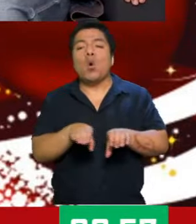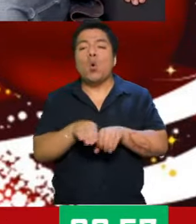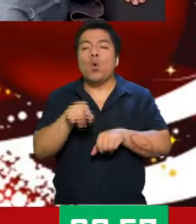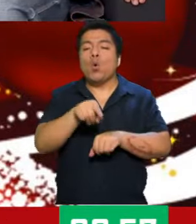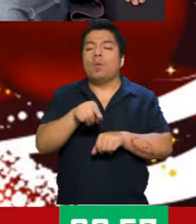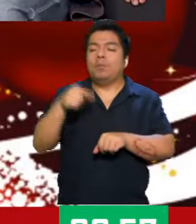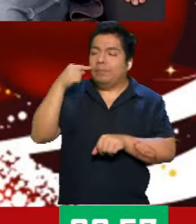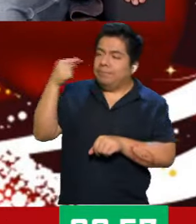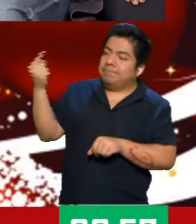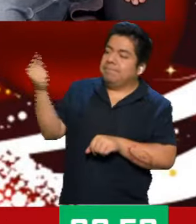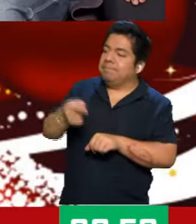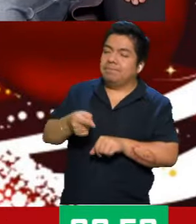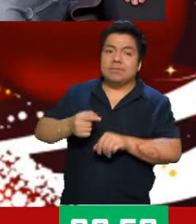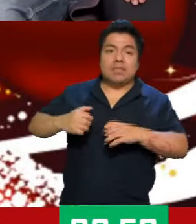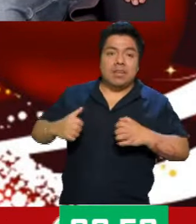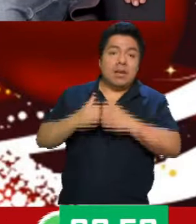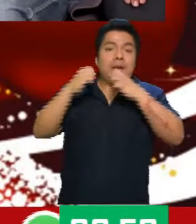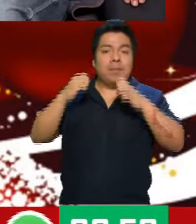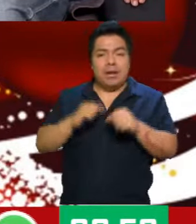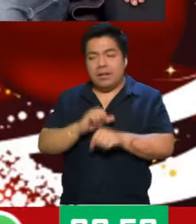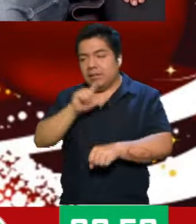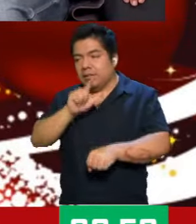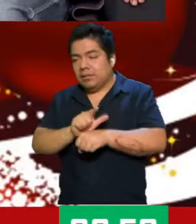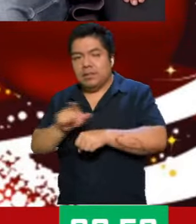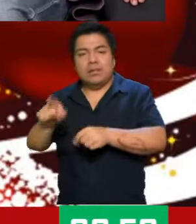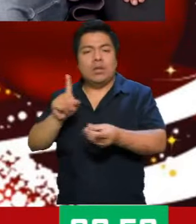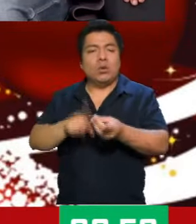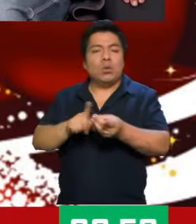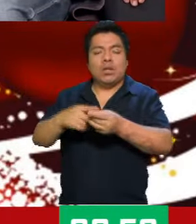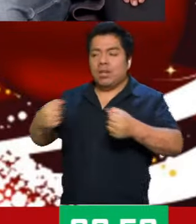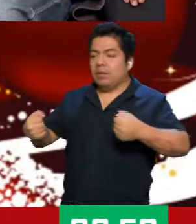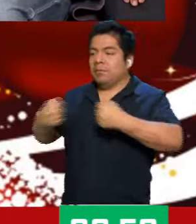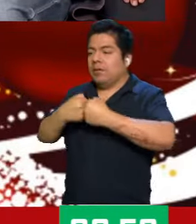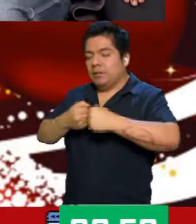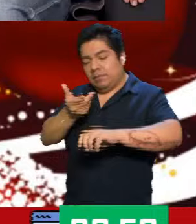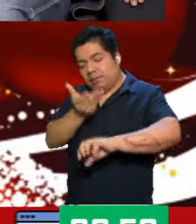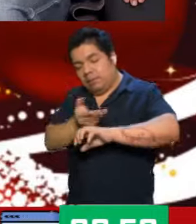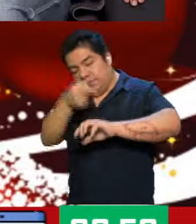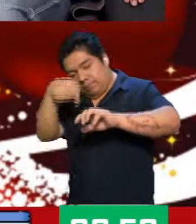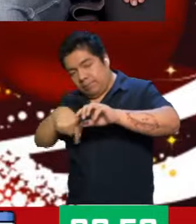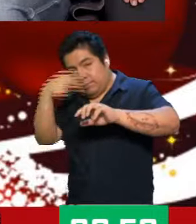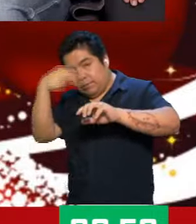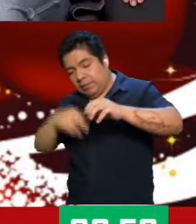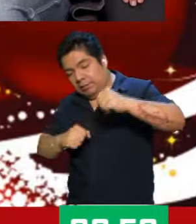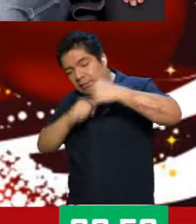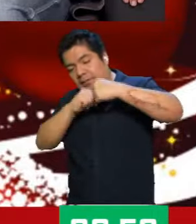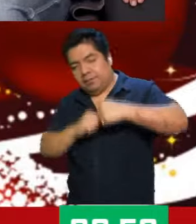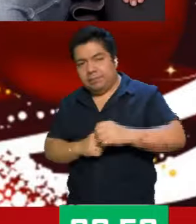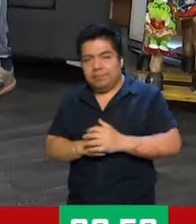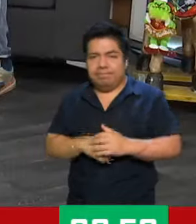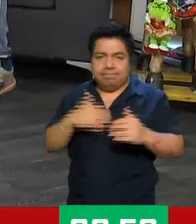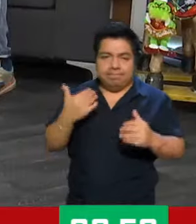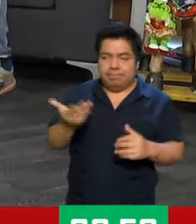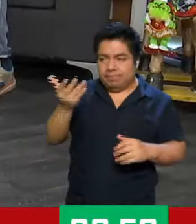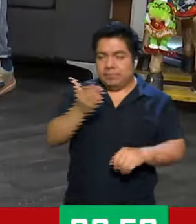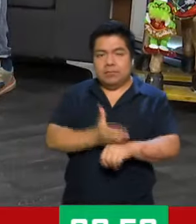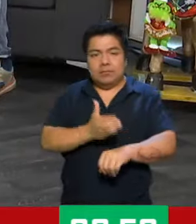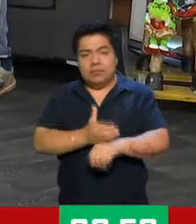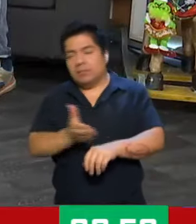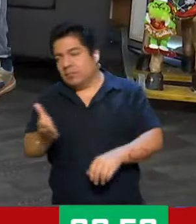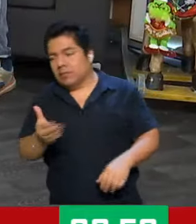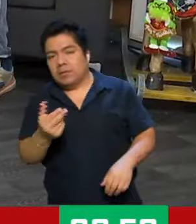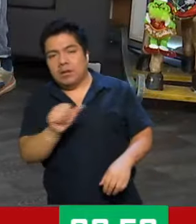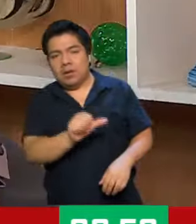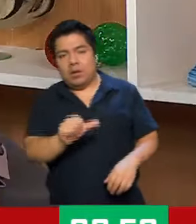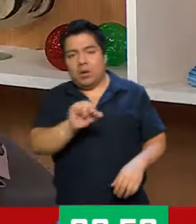una declaratoria de emergencia nacional en la frontera México con Estados Unidos. Gracias, no, compañero. Sus redes.